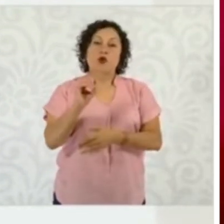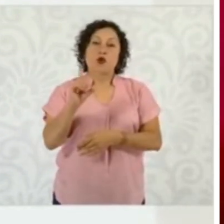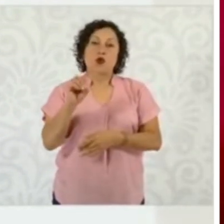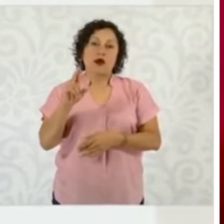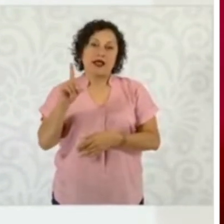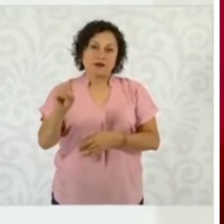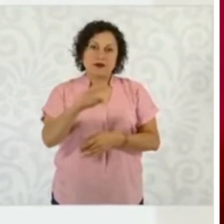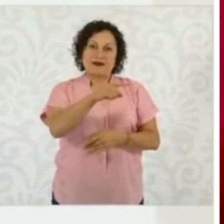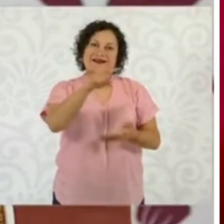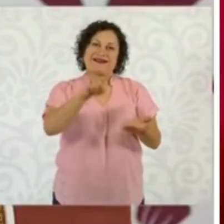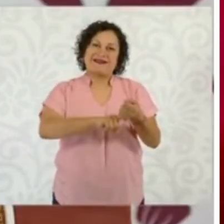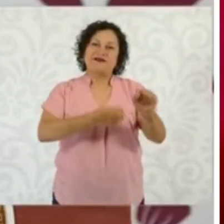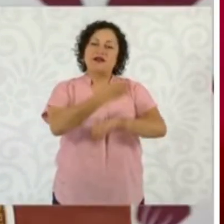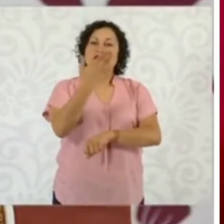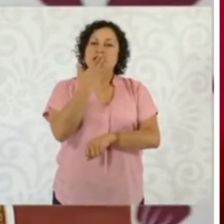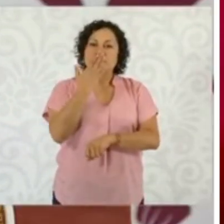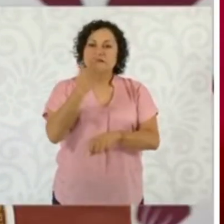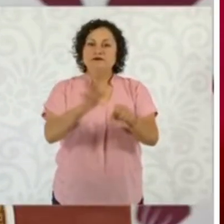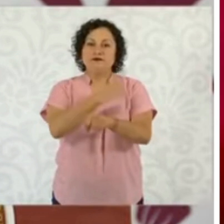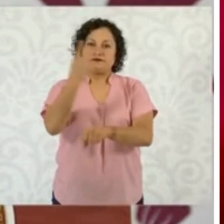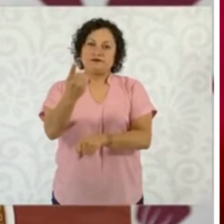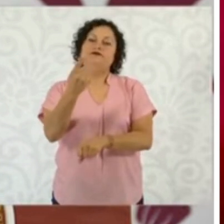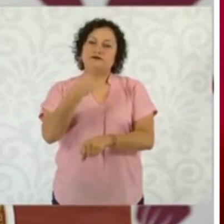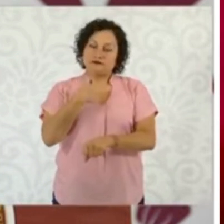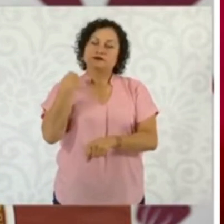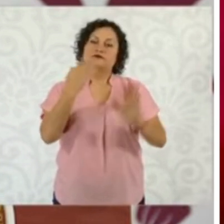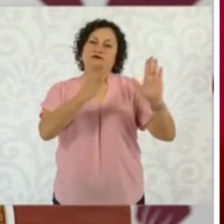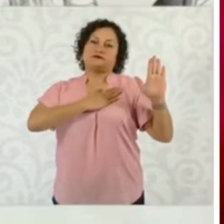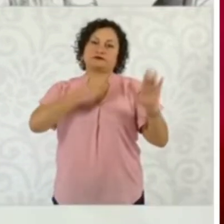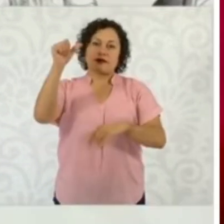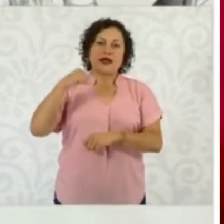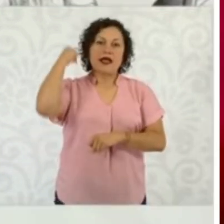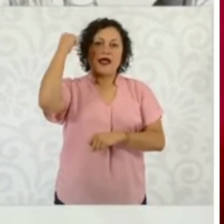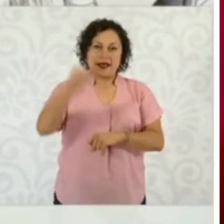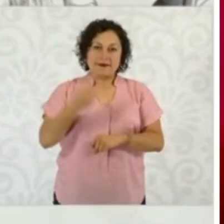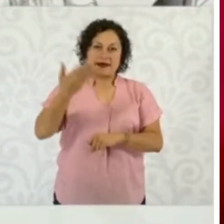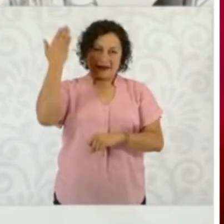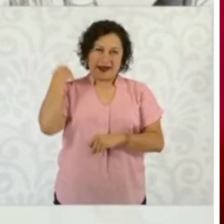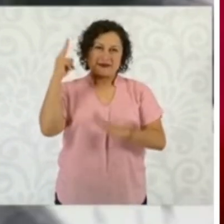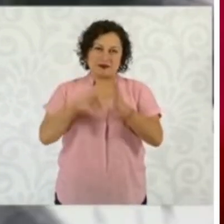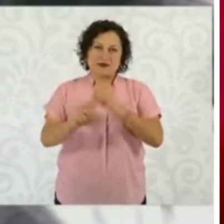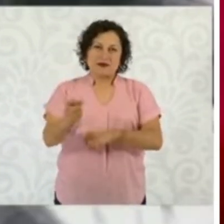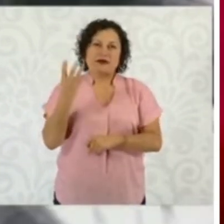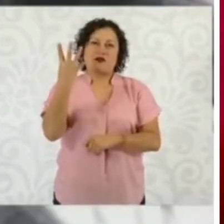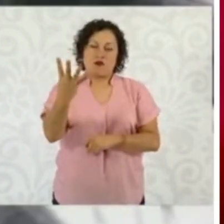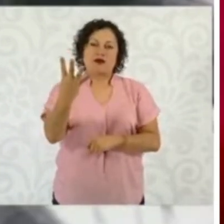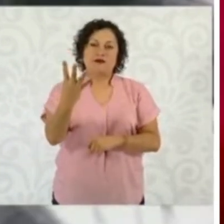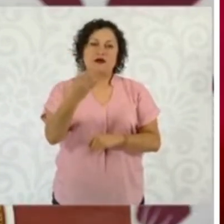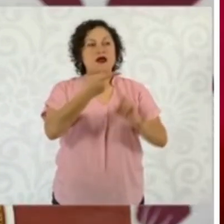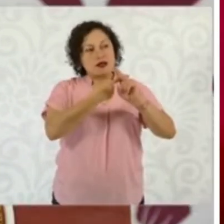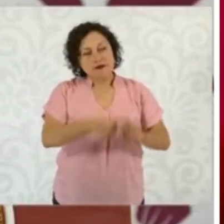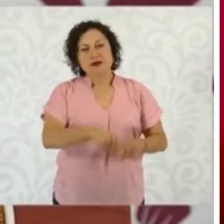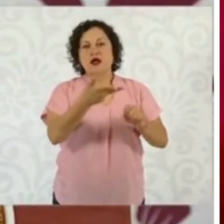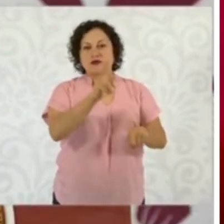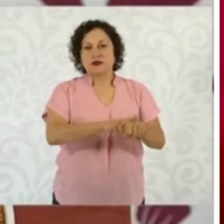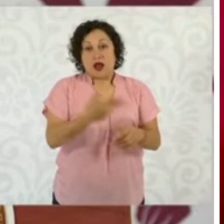Sonora, porque ahí prometí el 24 de abril de 2024 que iba a ser un hospital y ya iniciamos el hospital. Ahí